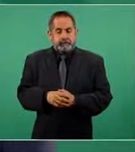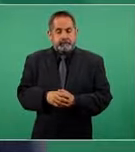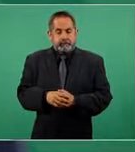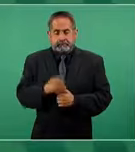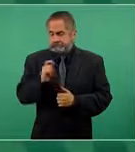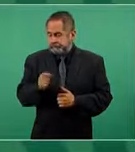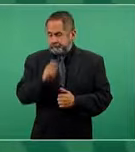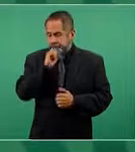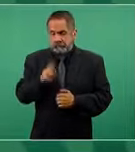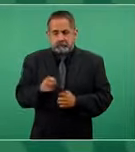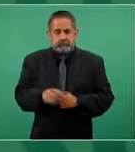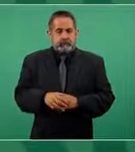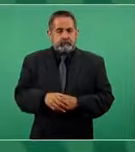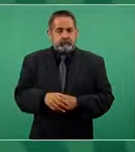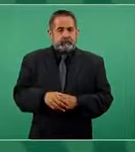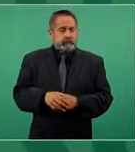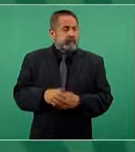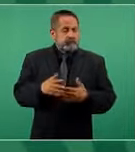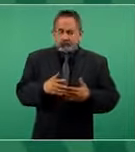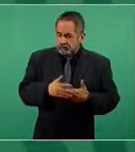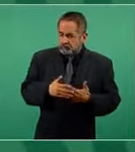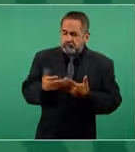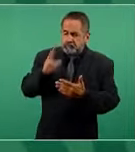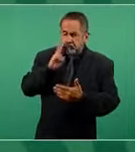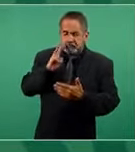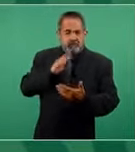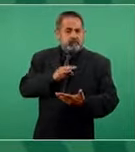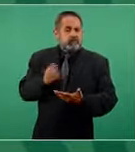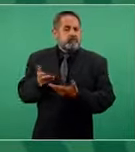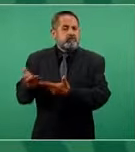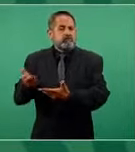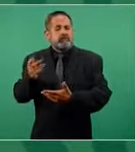hasta de disponibilidad de